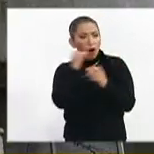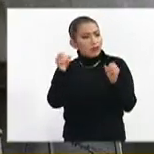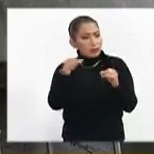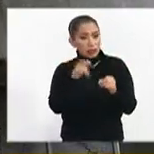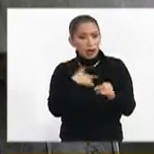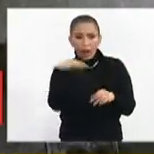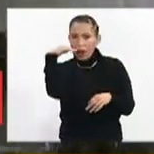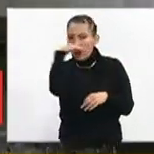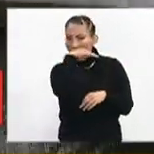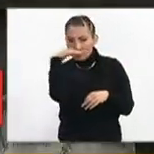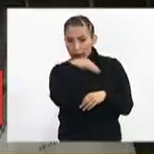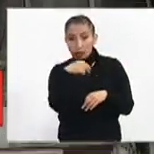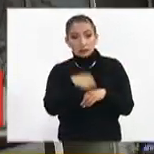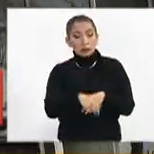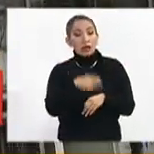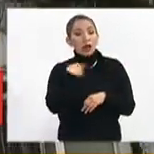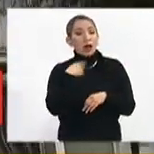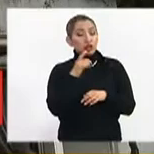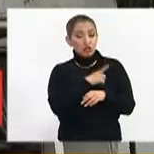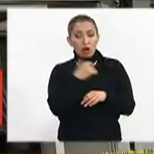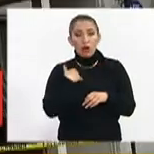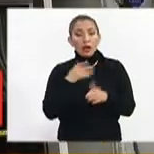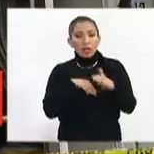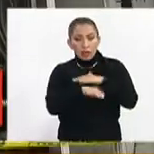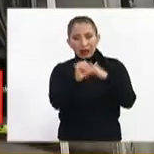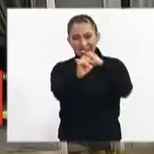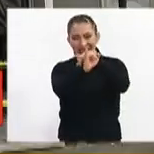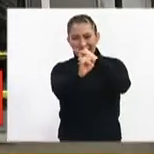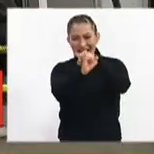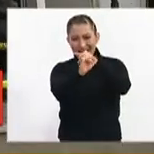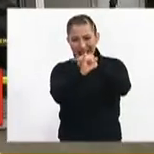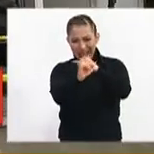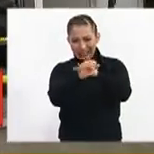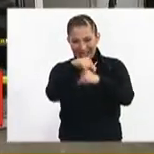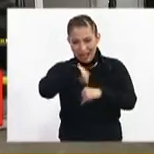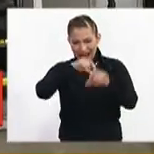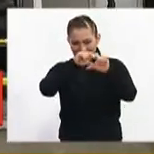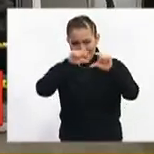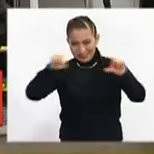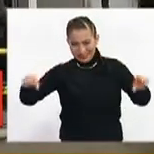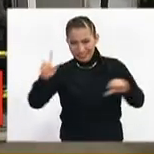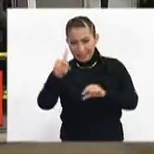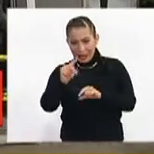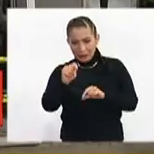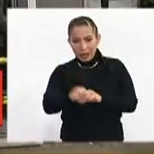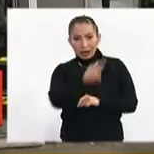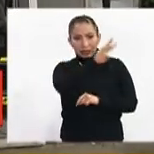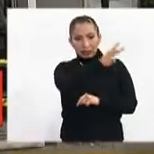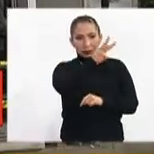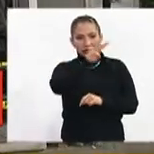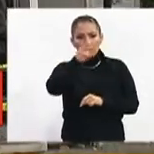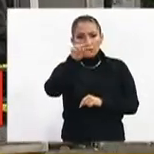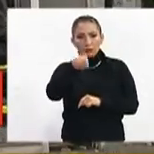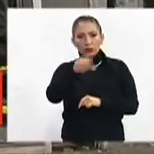oficina sin costo alguno. Solo tiene que ingresar a la siguiente página que aparece en su pantalla. Es